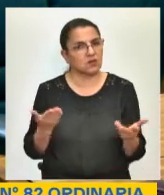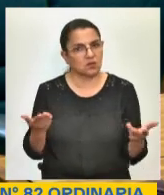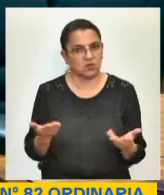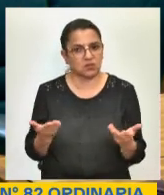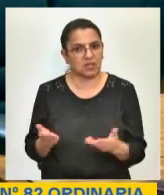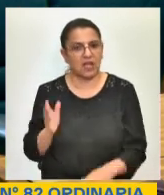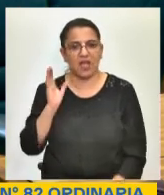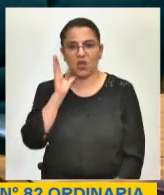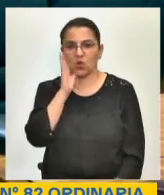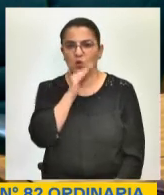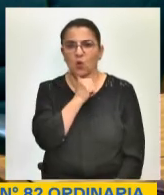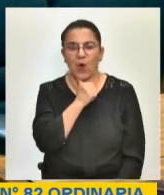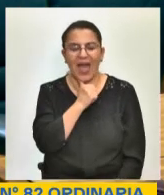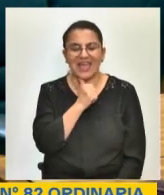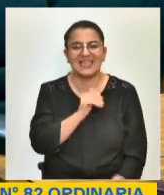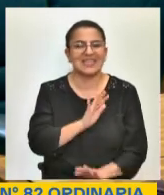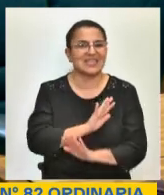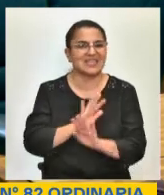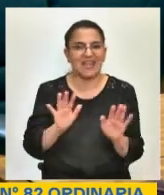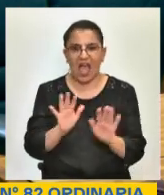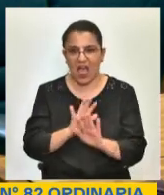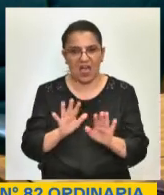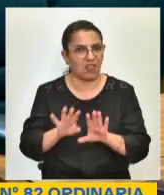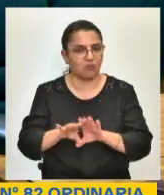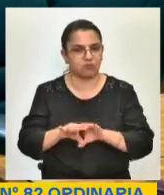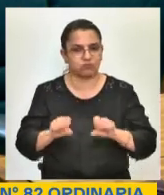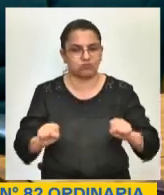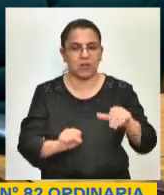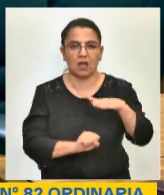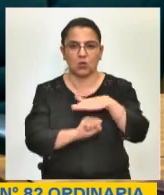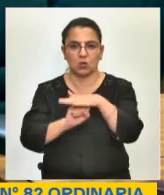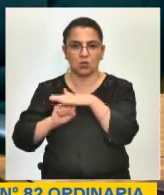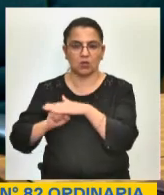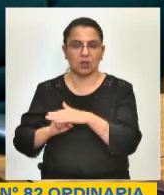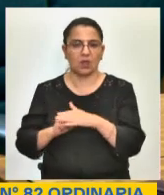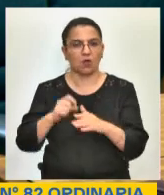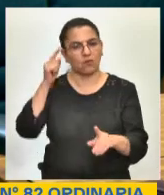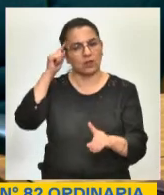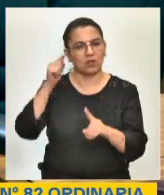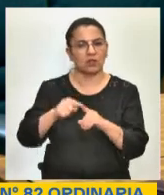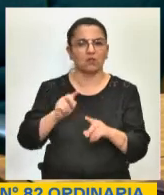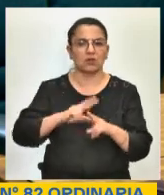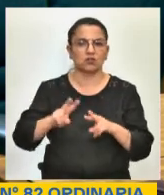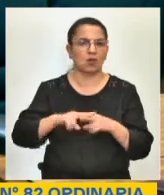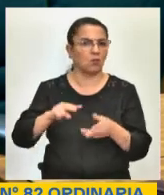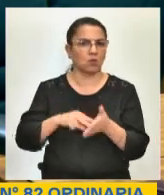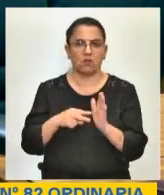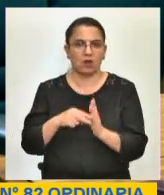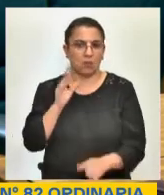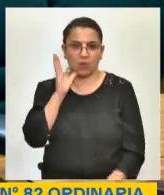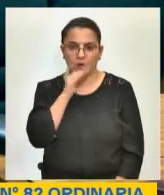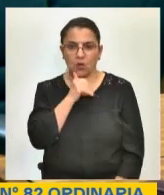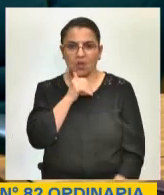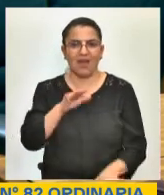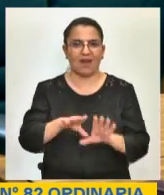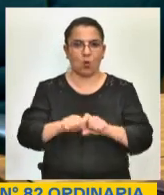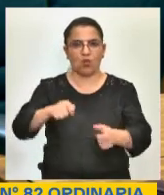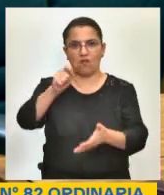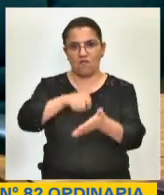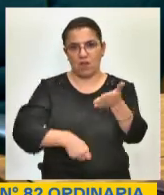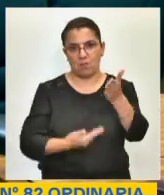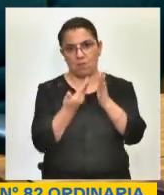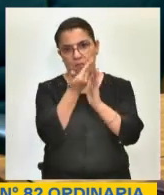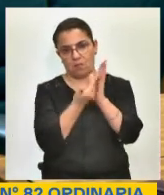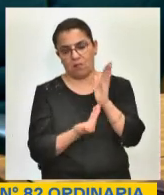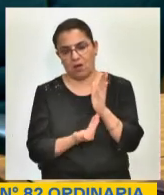No hay ninguna sintonía de las autoridades con resolver el problema con un acuerdo firmado para